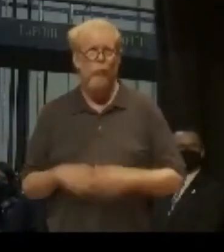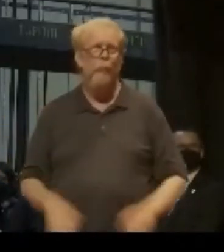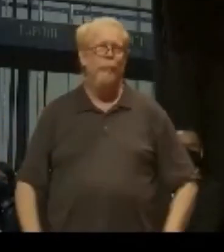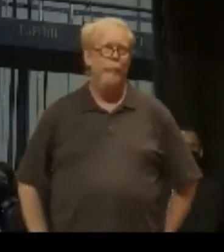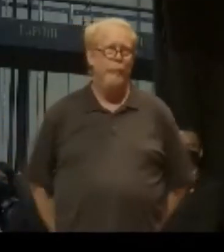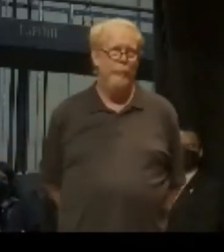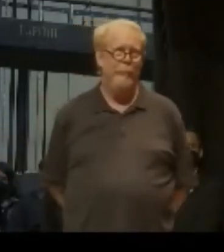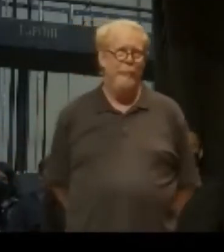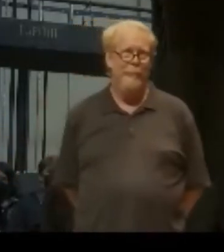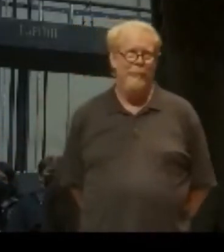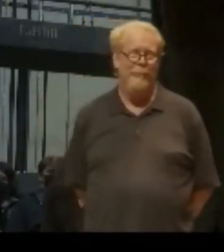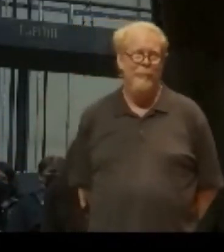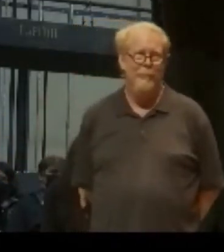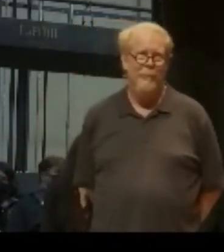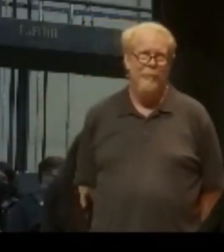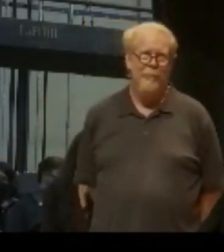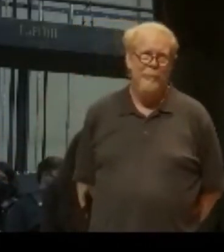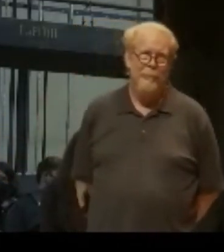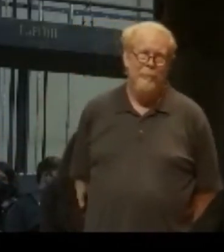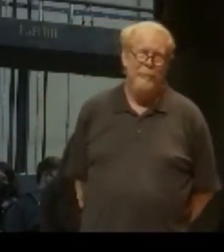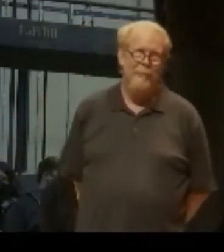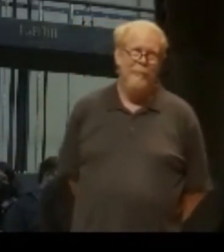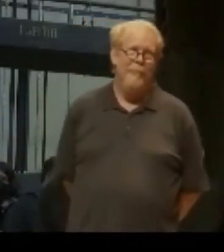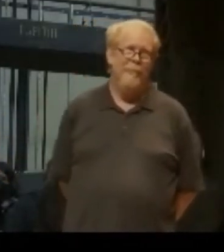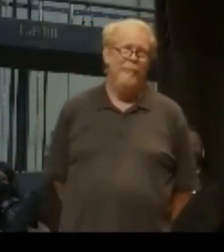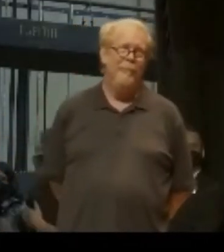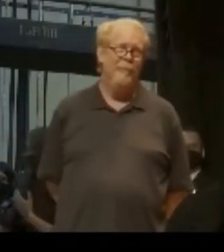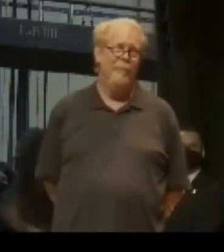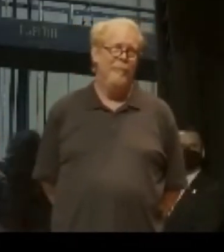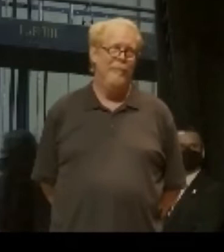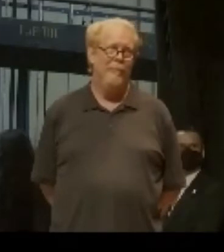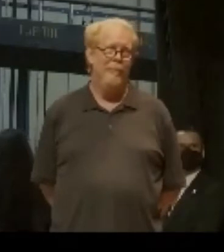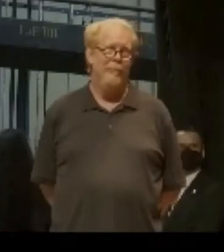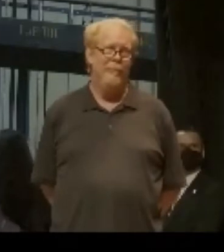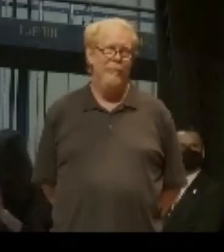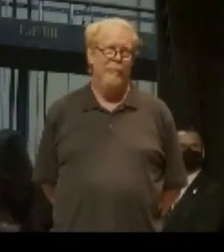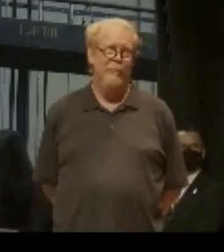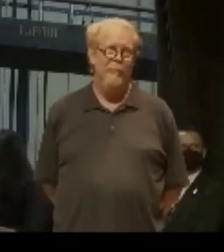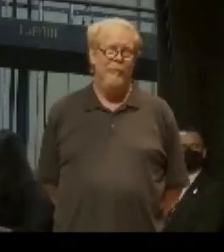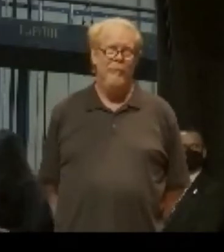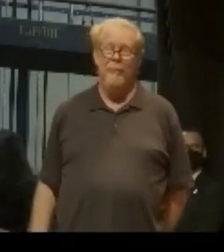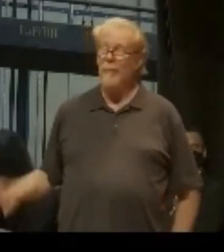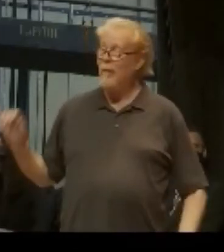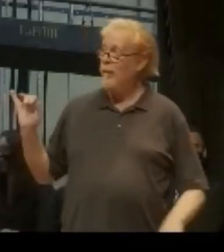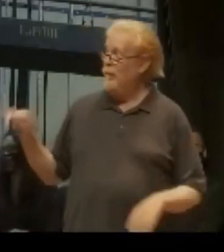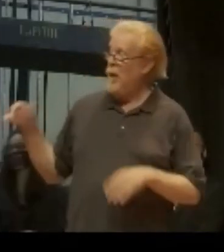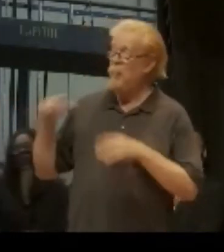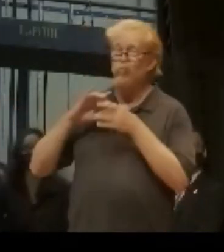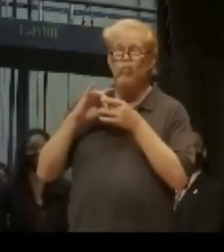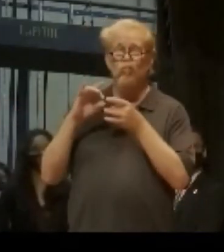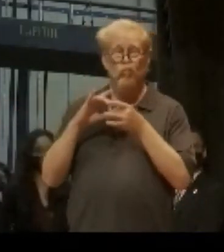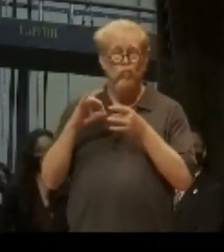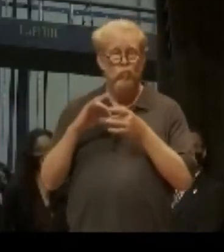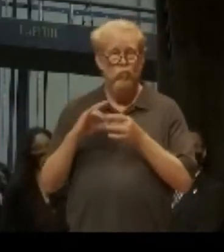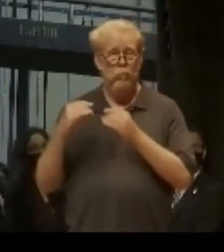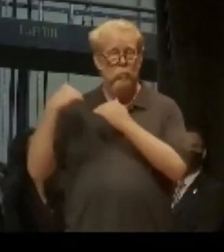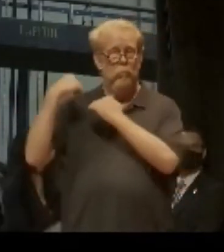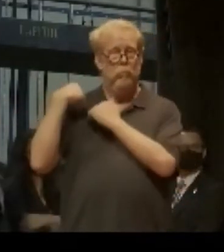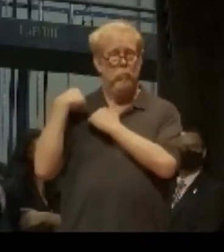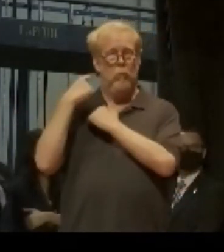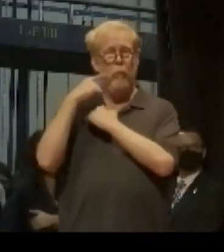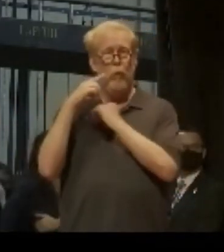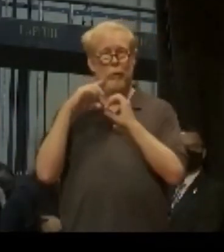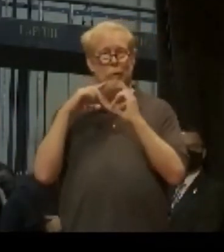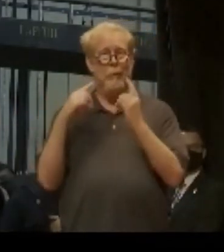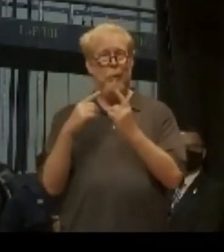This slide highlights. En esta lámina se resaltan pues la